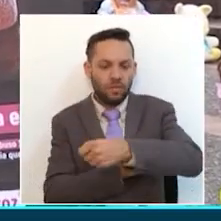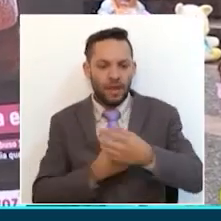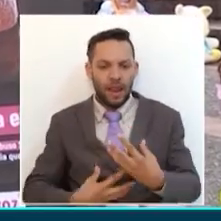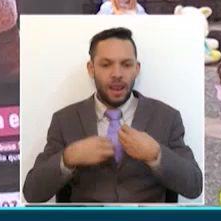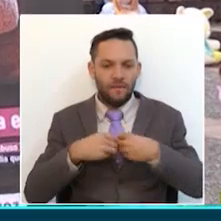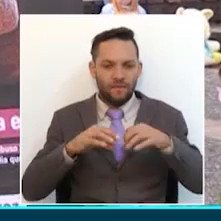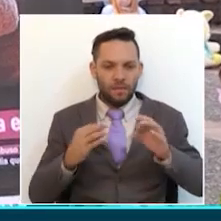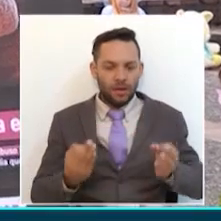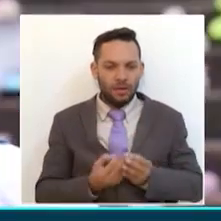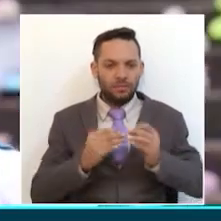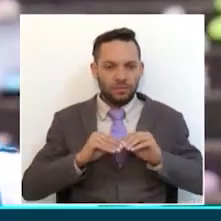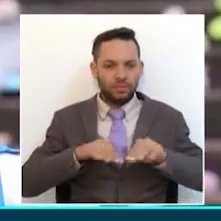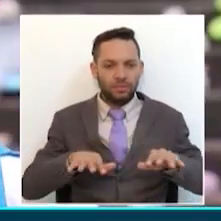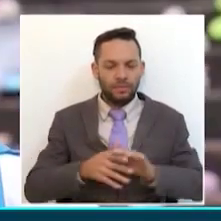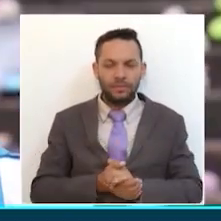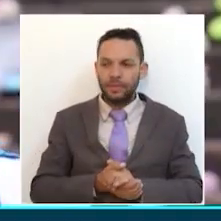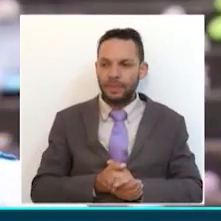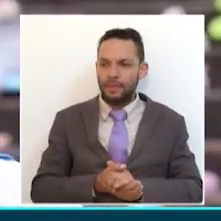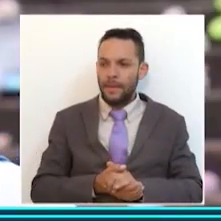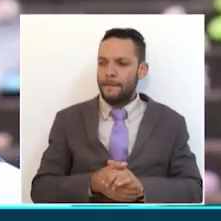sectores más vulnerables del país. De esos